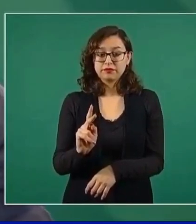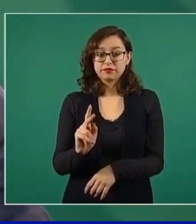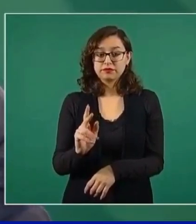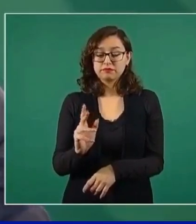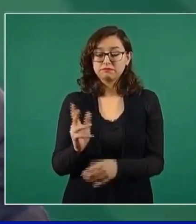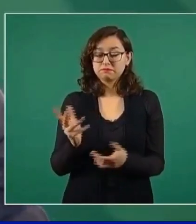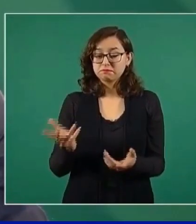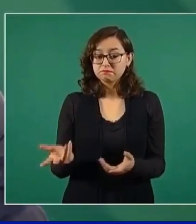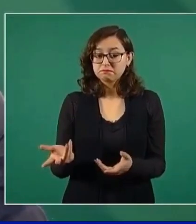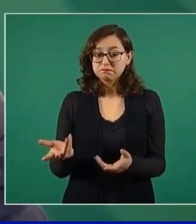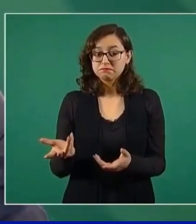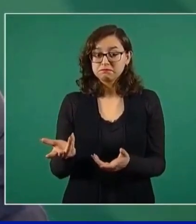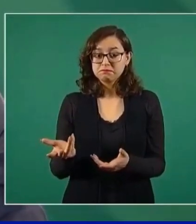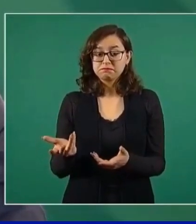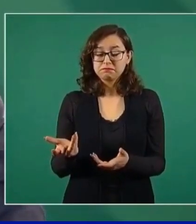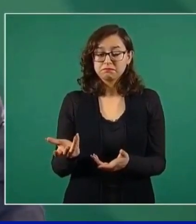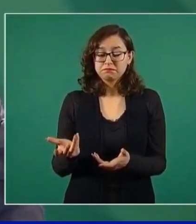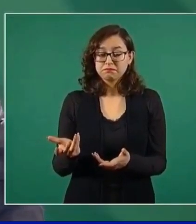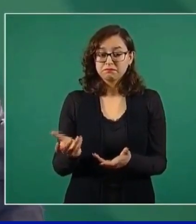tiempos